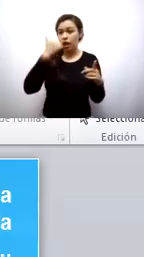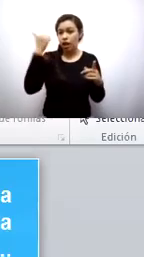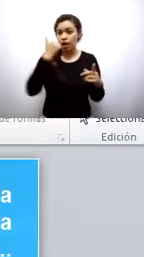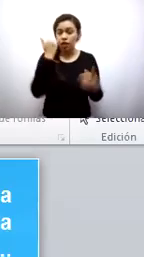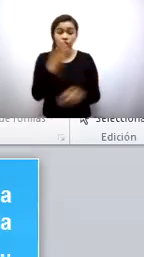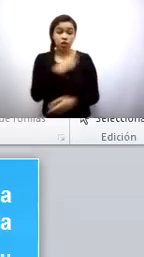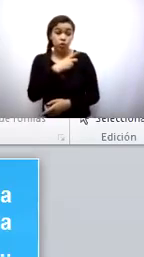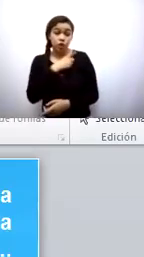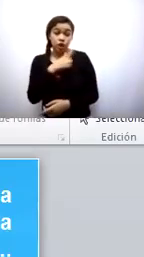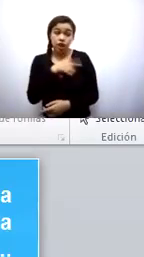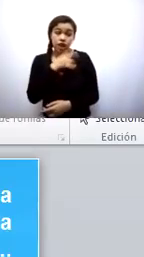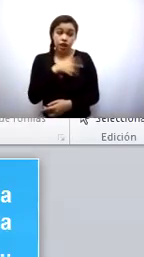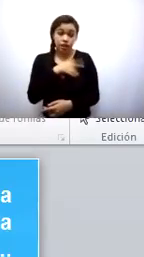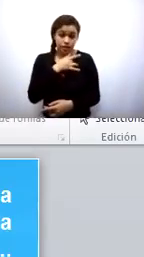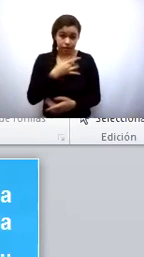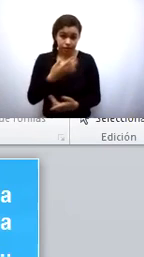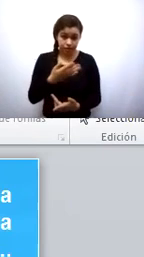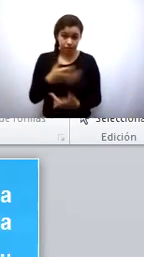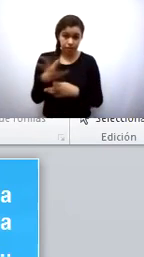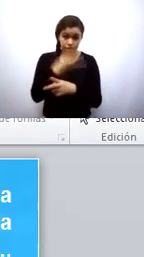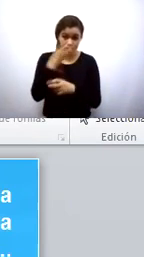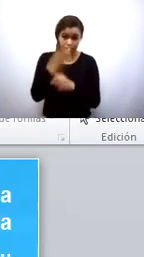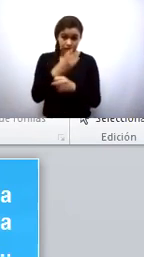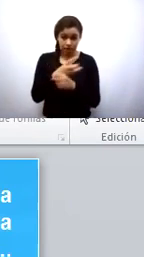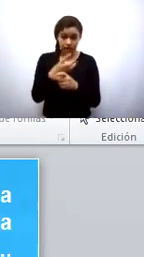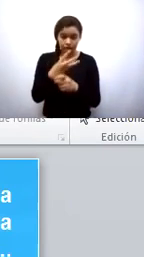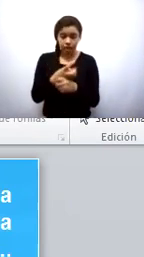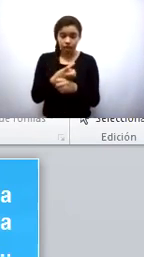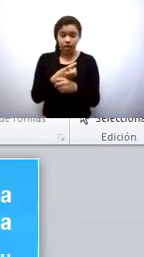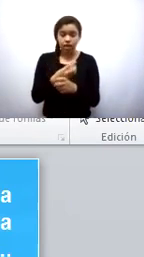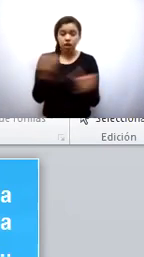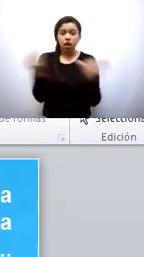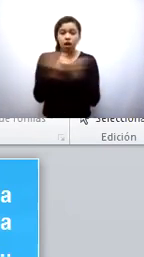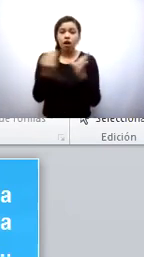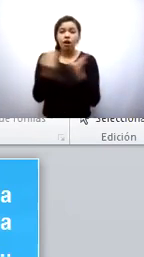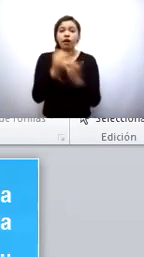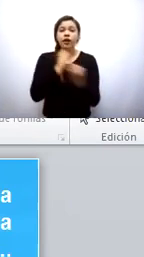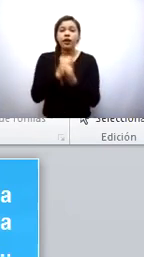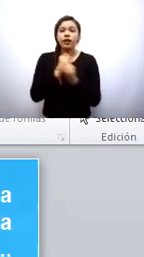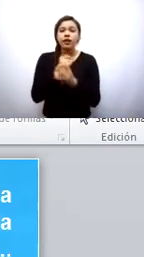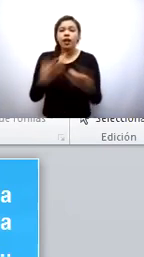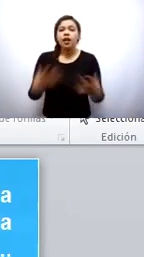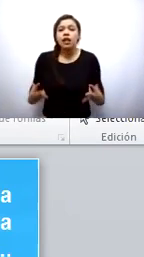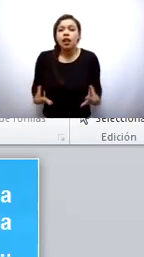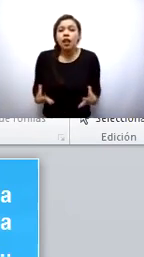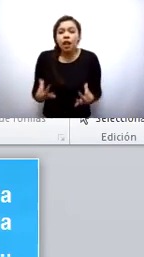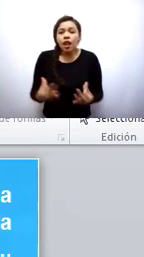solo. Como tercer rubro, los cursos en línea tienen menor calidad que un curso